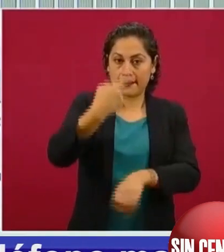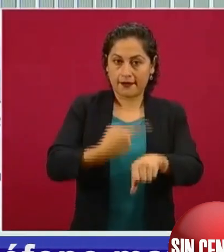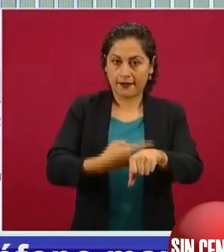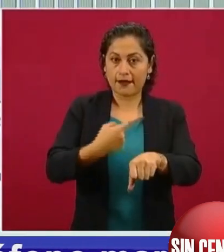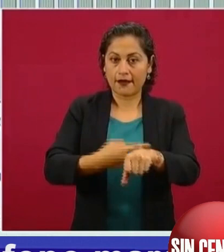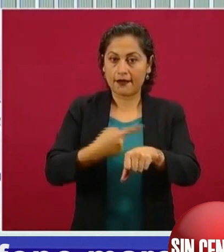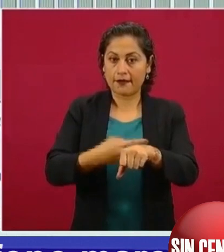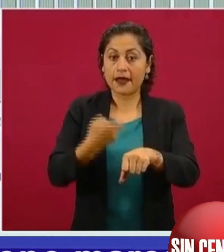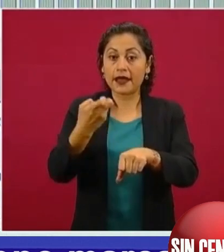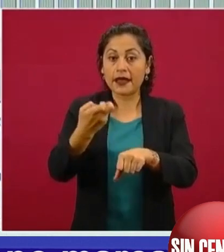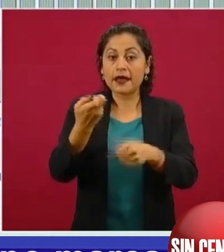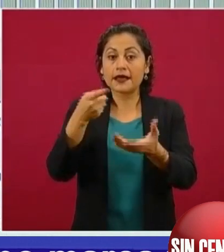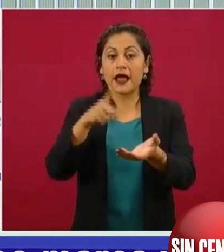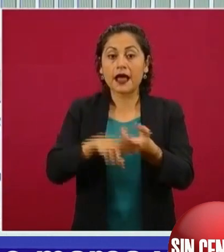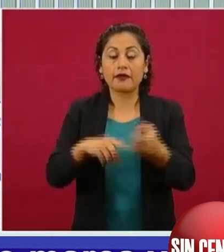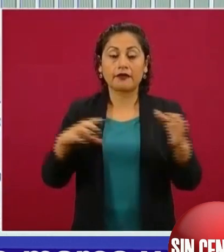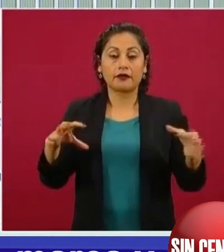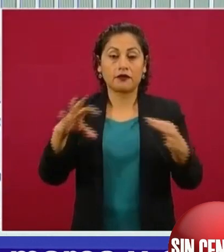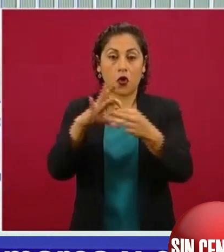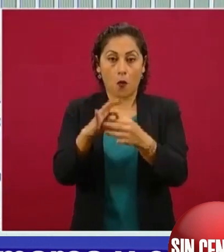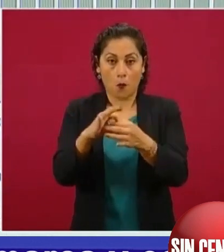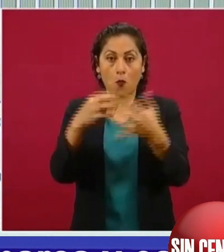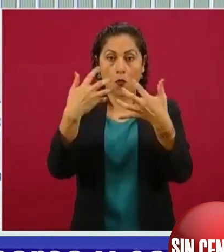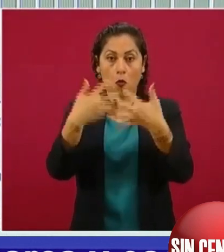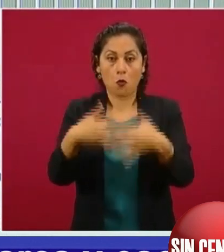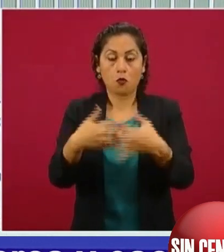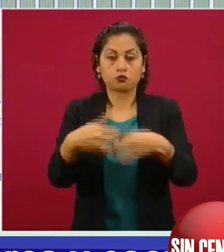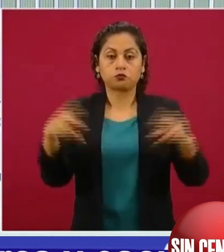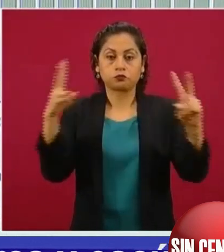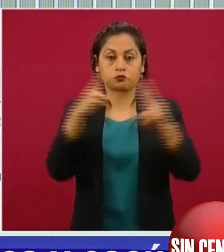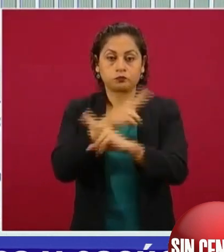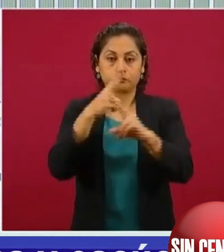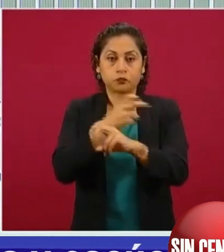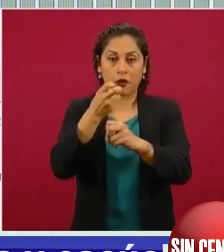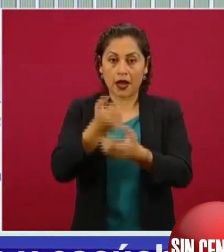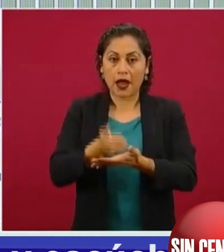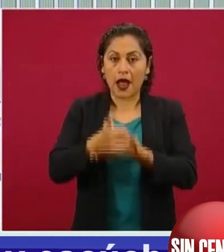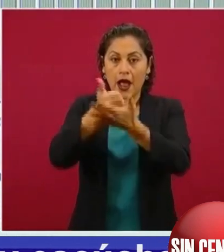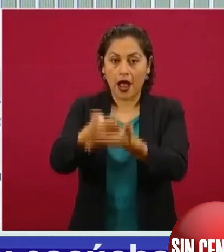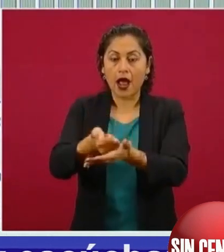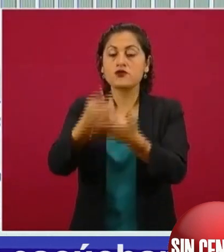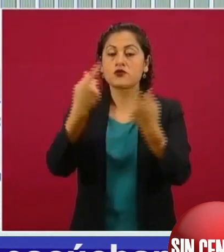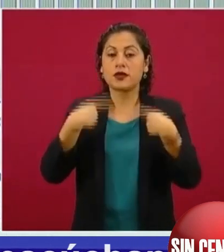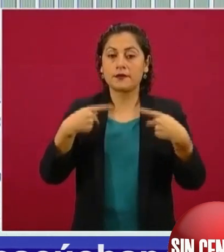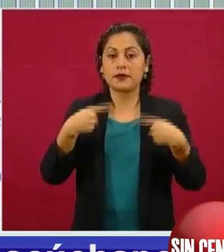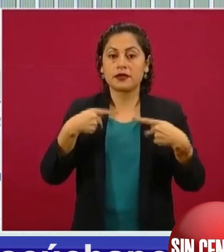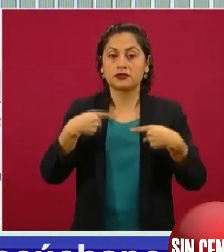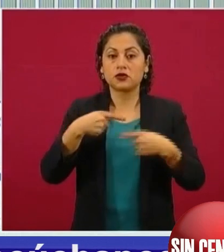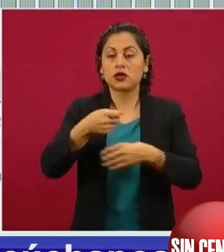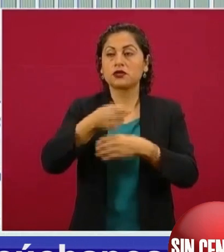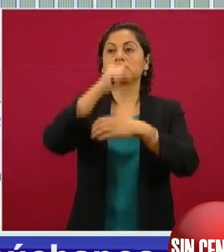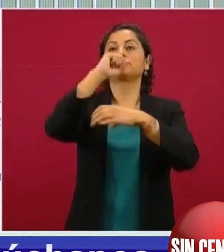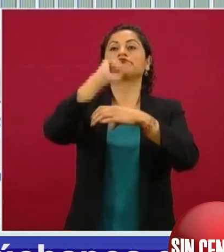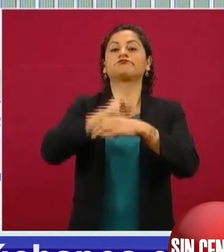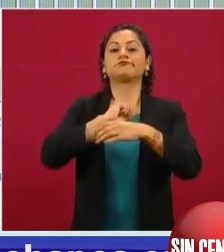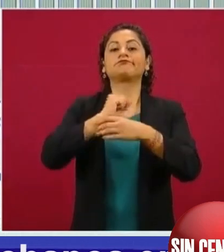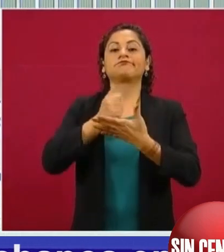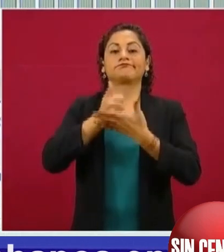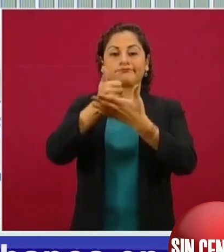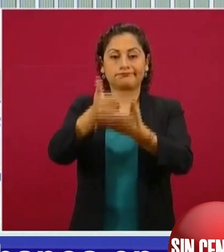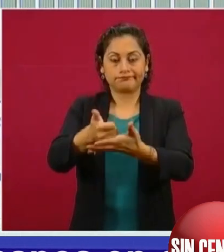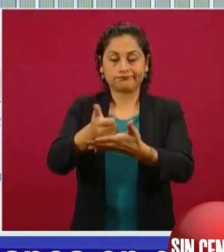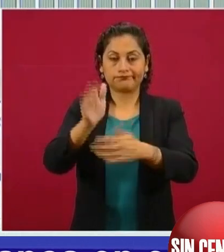con ventilador porque está la máquina que ayuda a las personas a respirar cuando los pulmones están muy